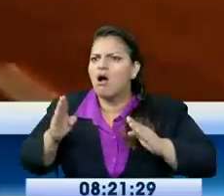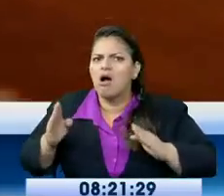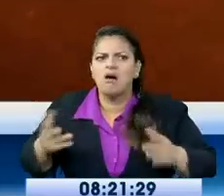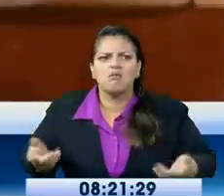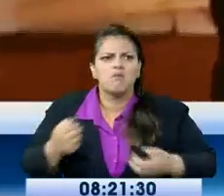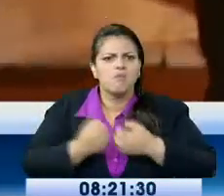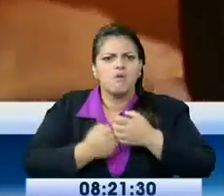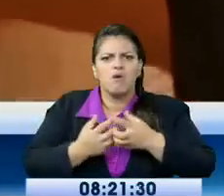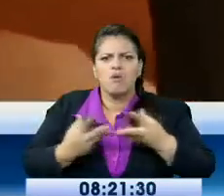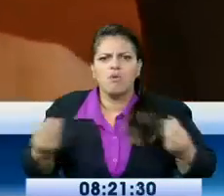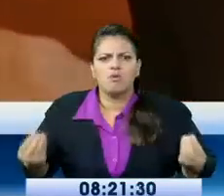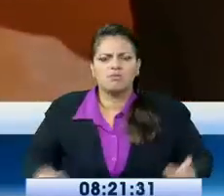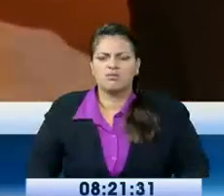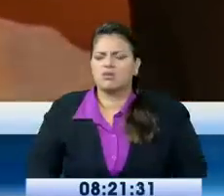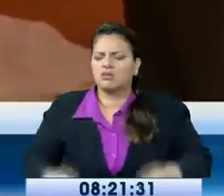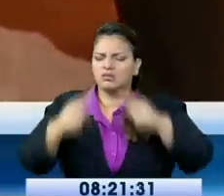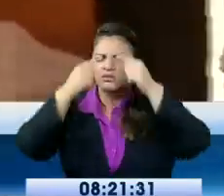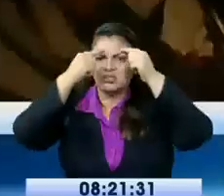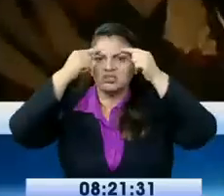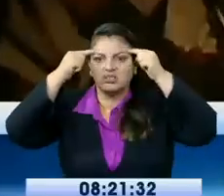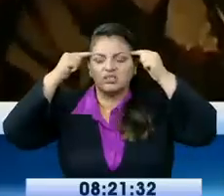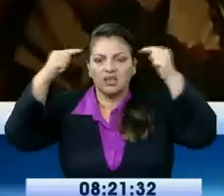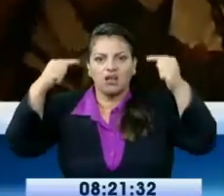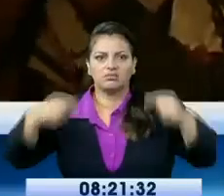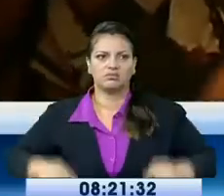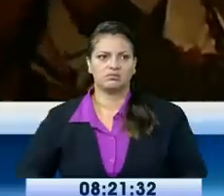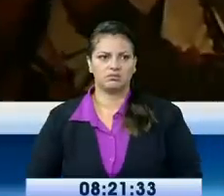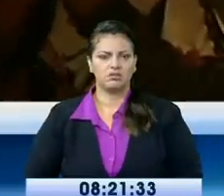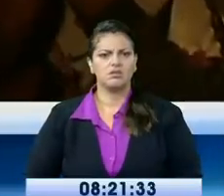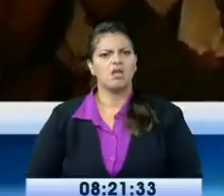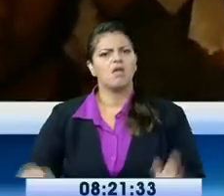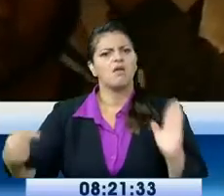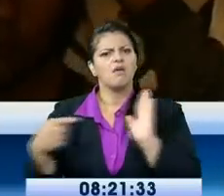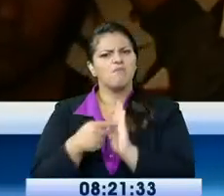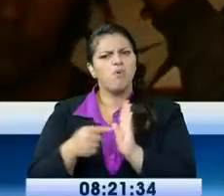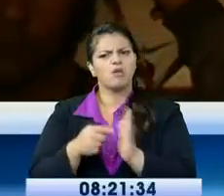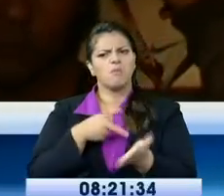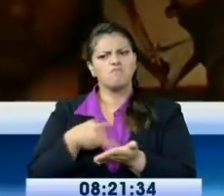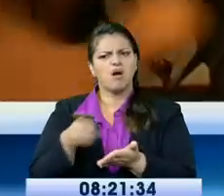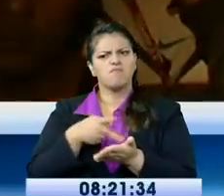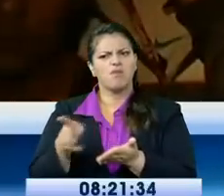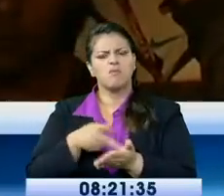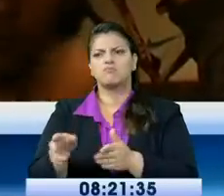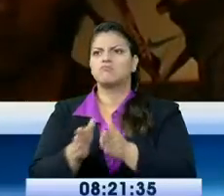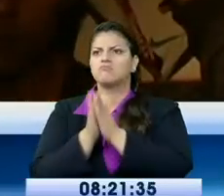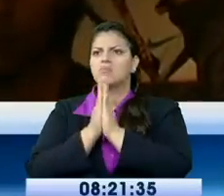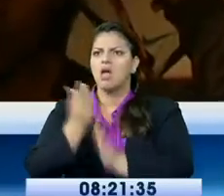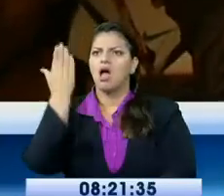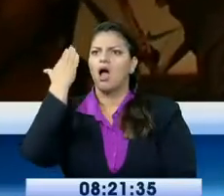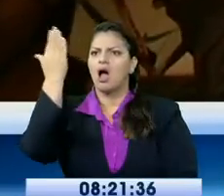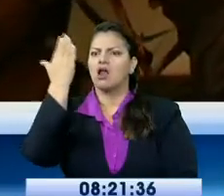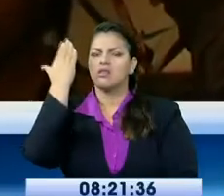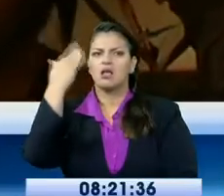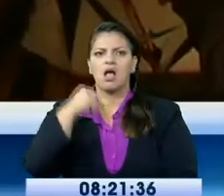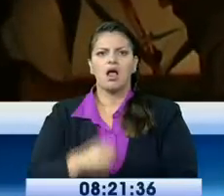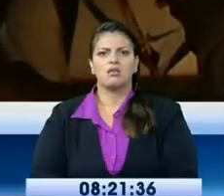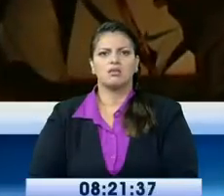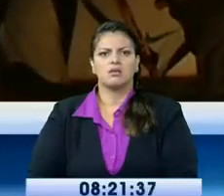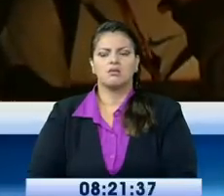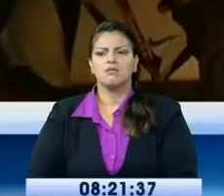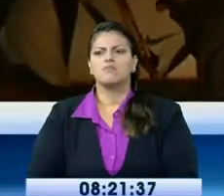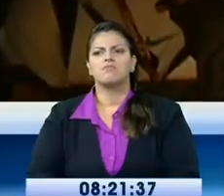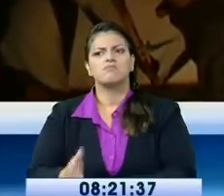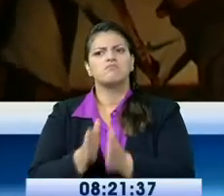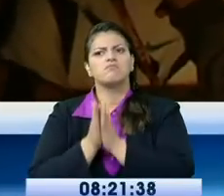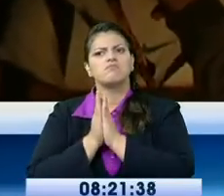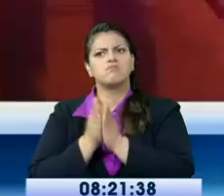está cansada. Necesitamos que de nuestros impuestos exigimos al señor alcalde o a la entidad correspondiente para que nos ayude